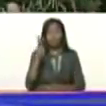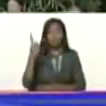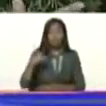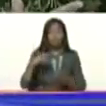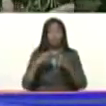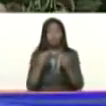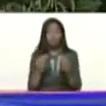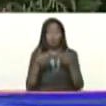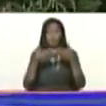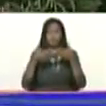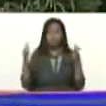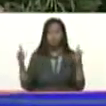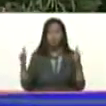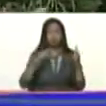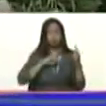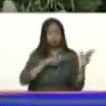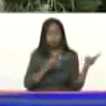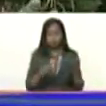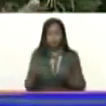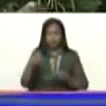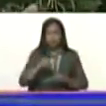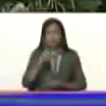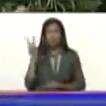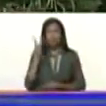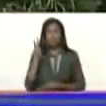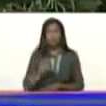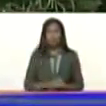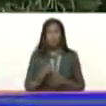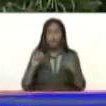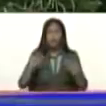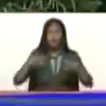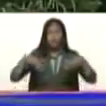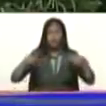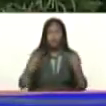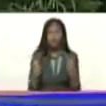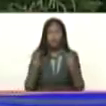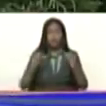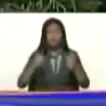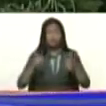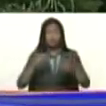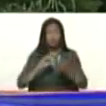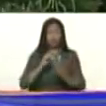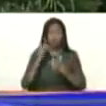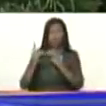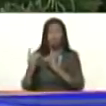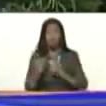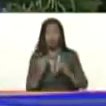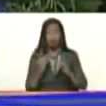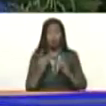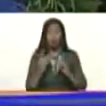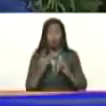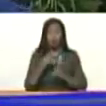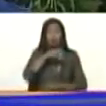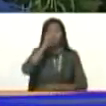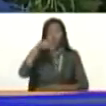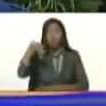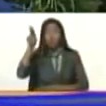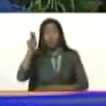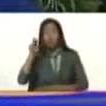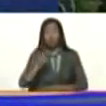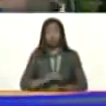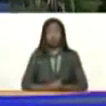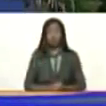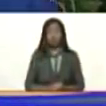las puertas abiertas. Si se reactivara la iniciativa del diálogo de Oslo,